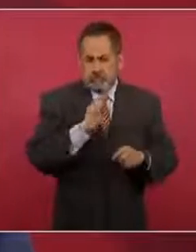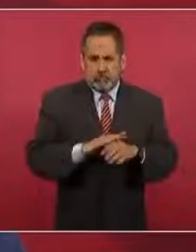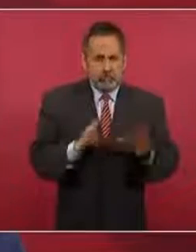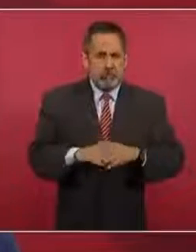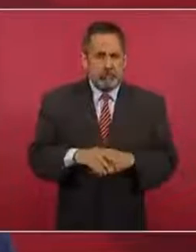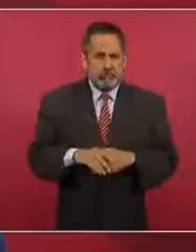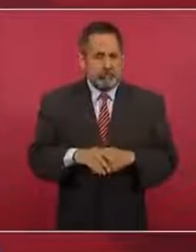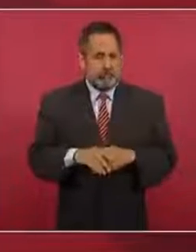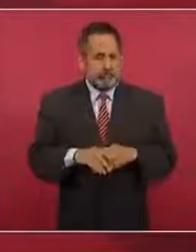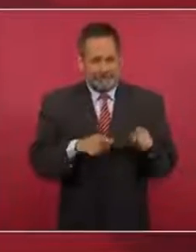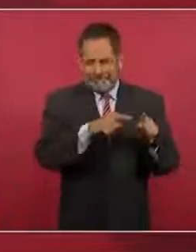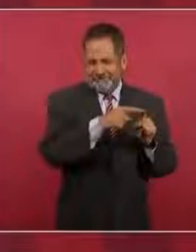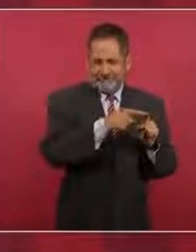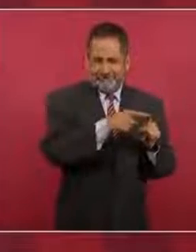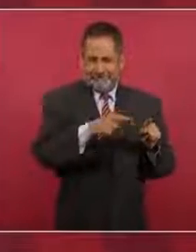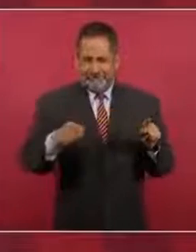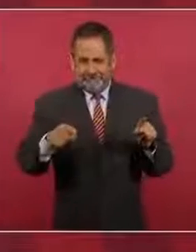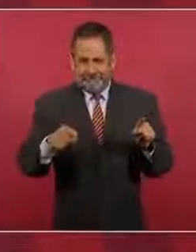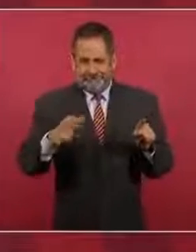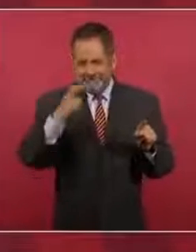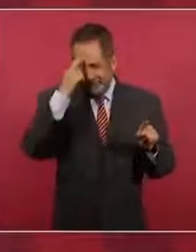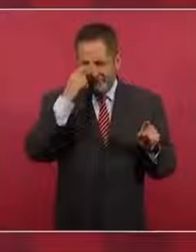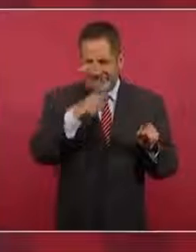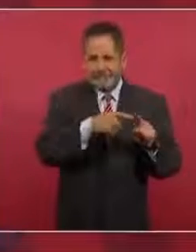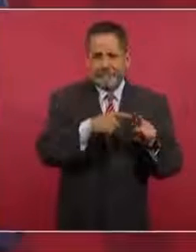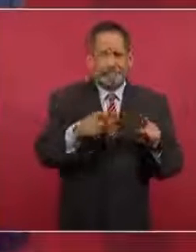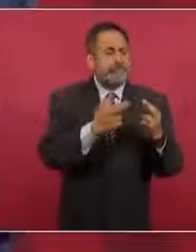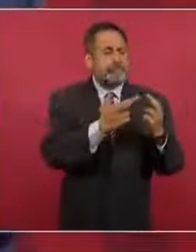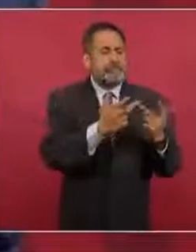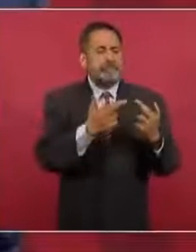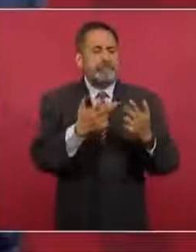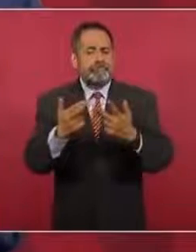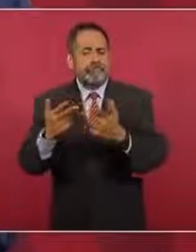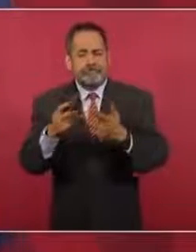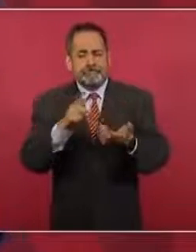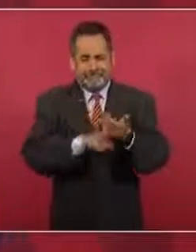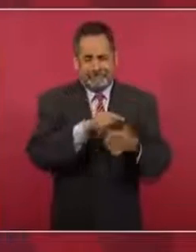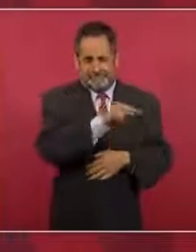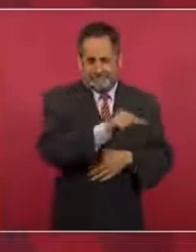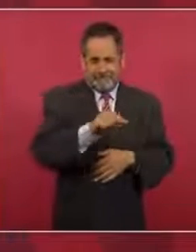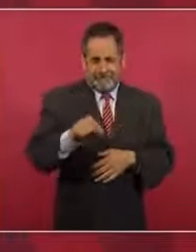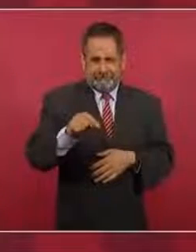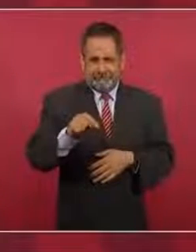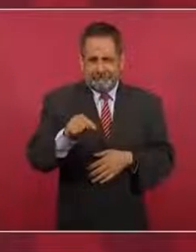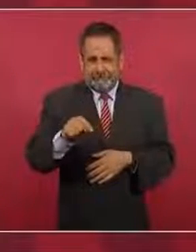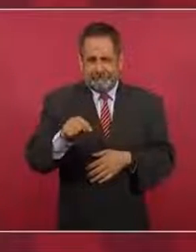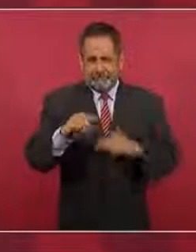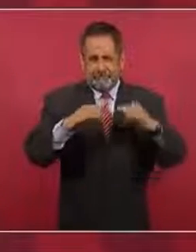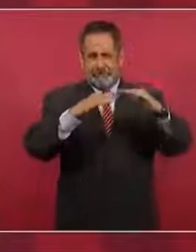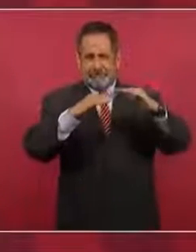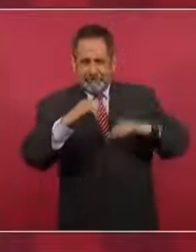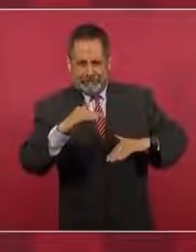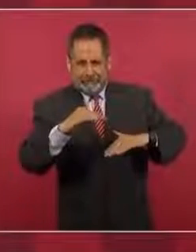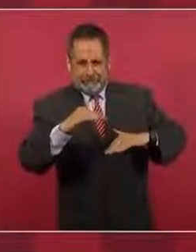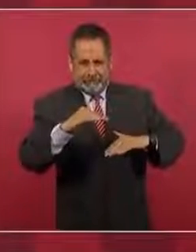el tramo que se afectó, el tramo de la tragedia,